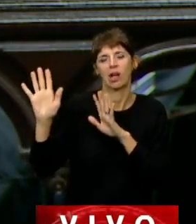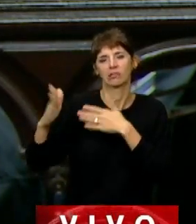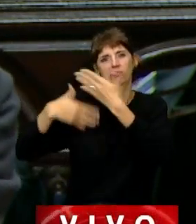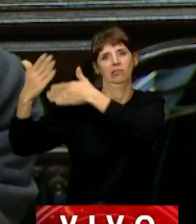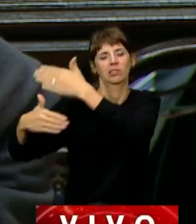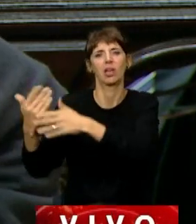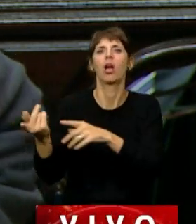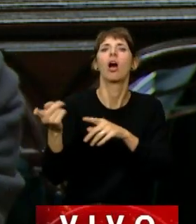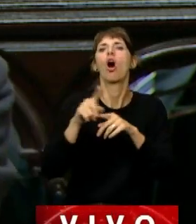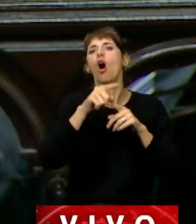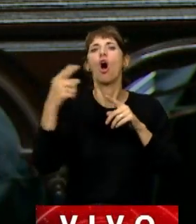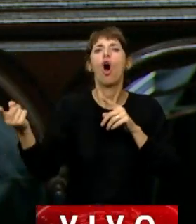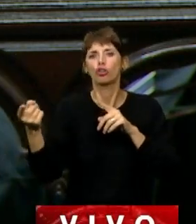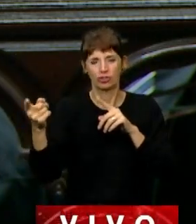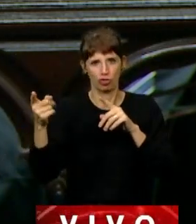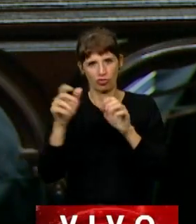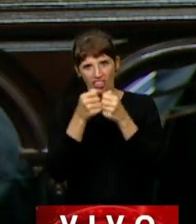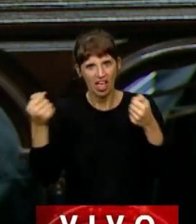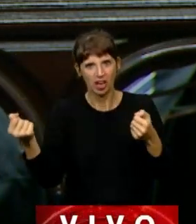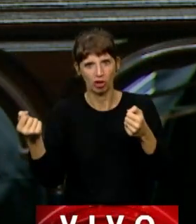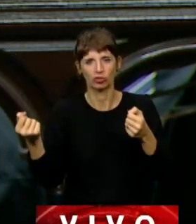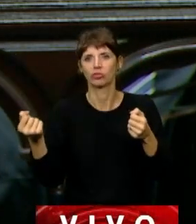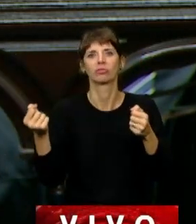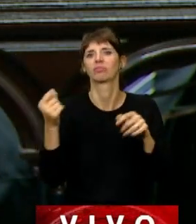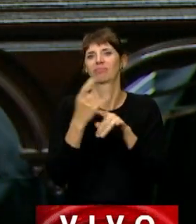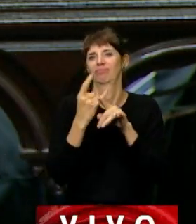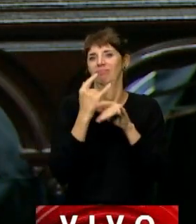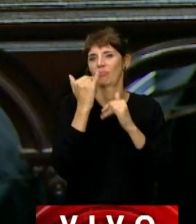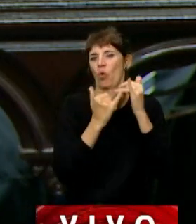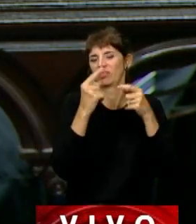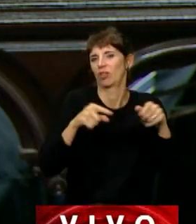mencionar, que arranca por lo internacional. El resto está mucho más adelante, ¿no?